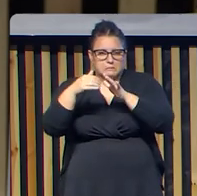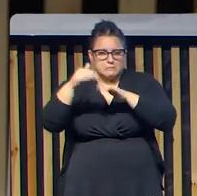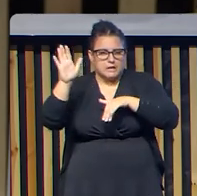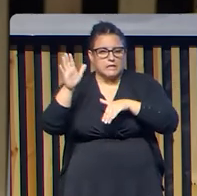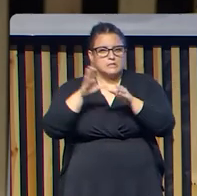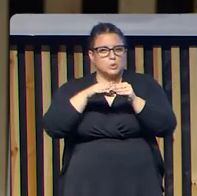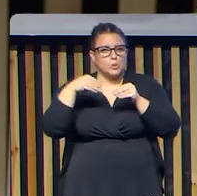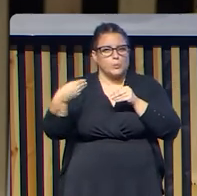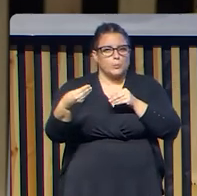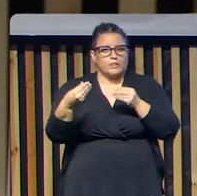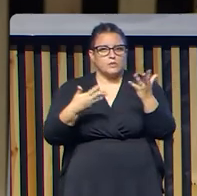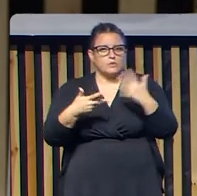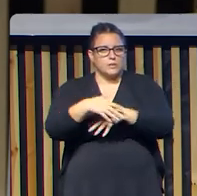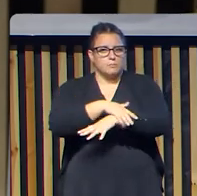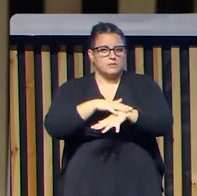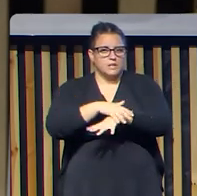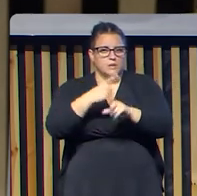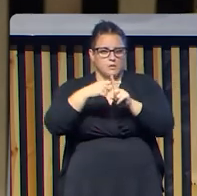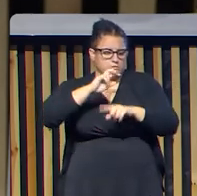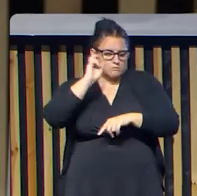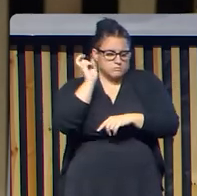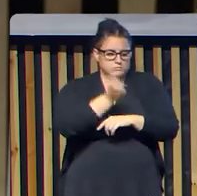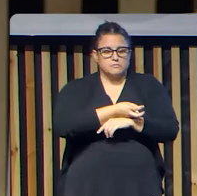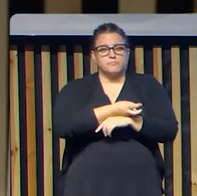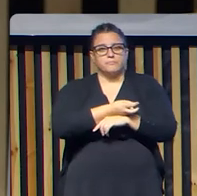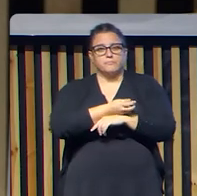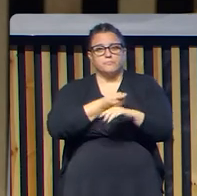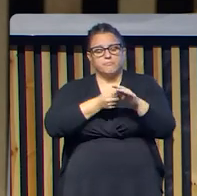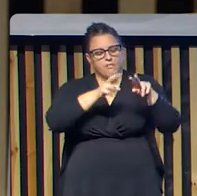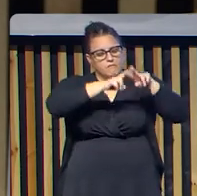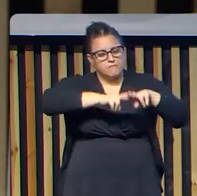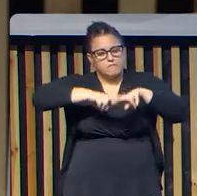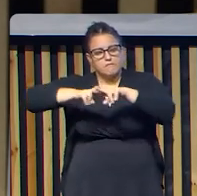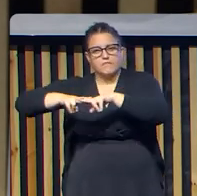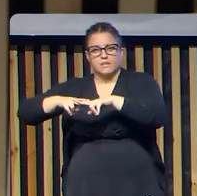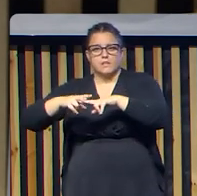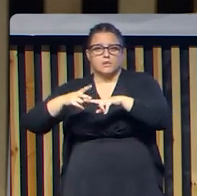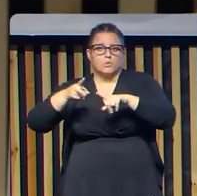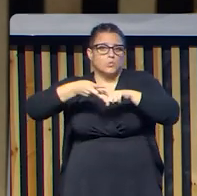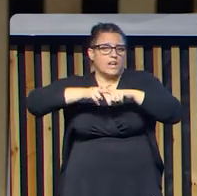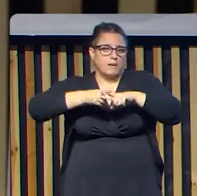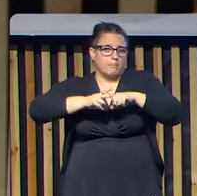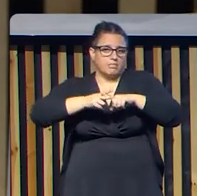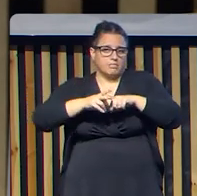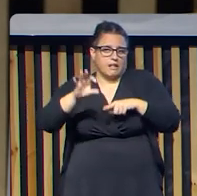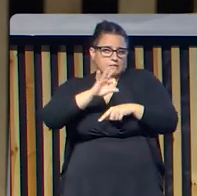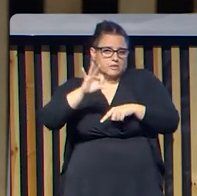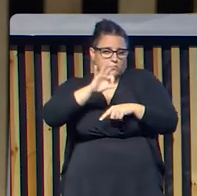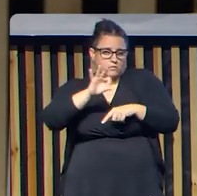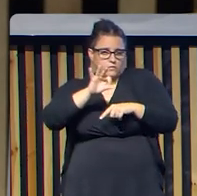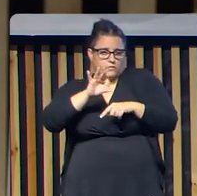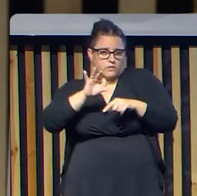de todo tipo y de todos los niveles lo sometió una herramienta de valoración un software de